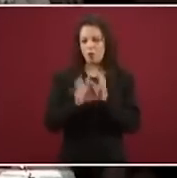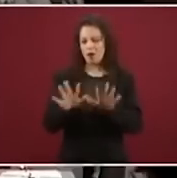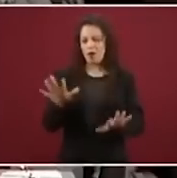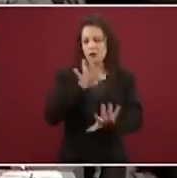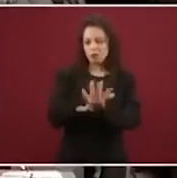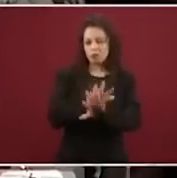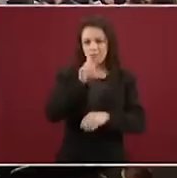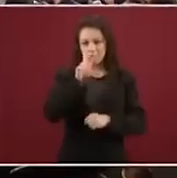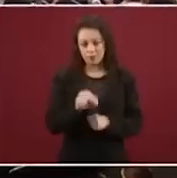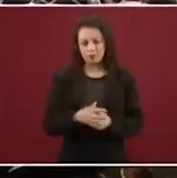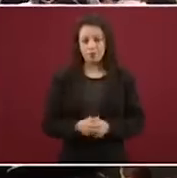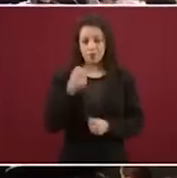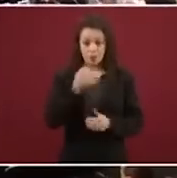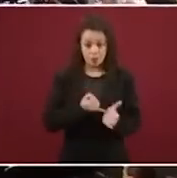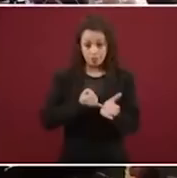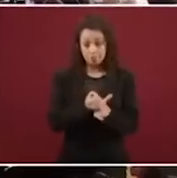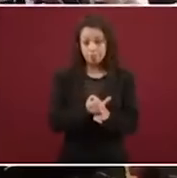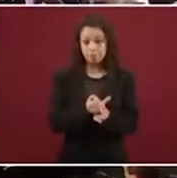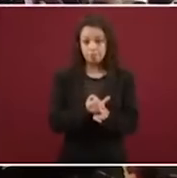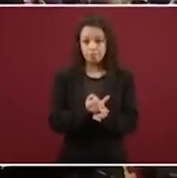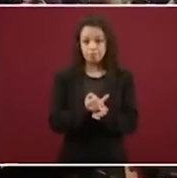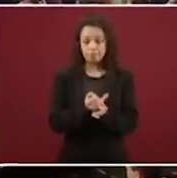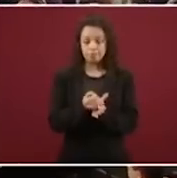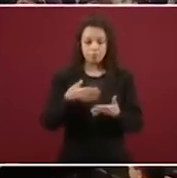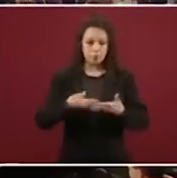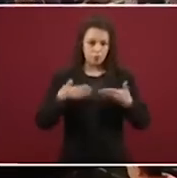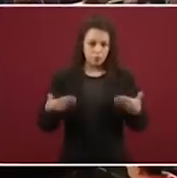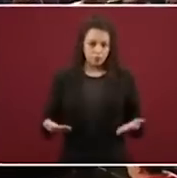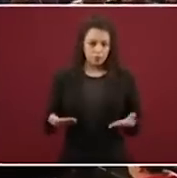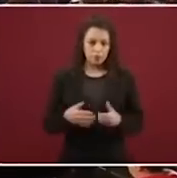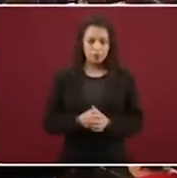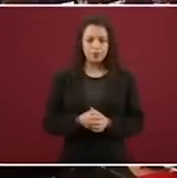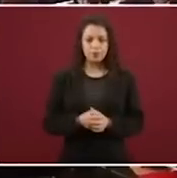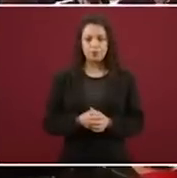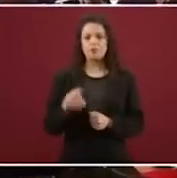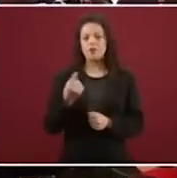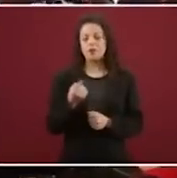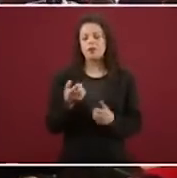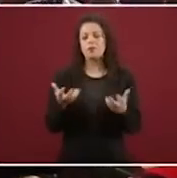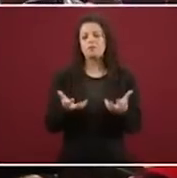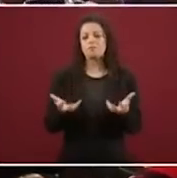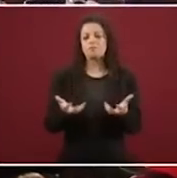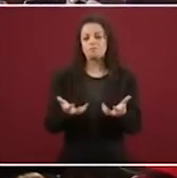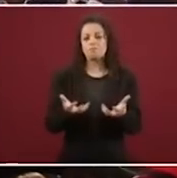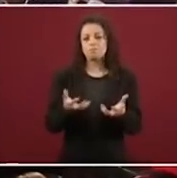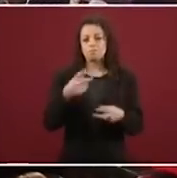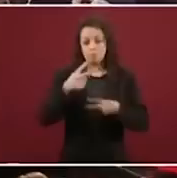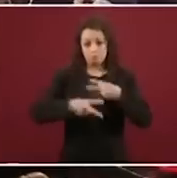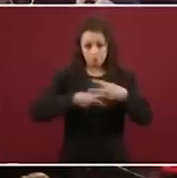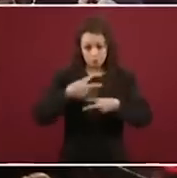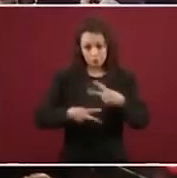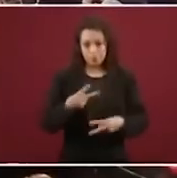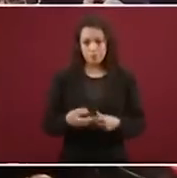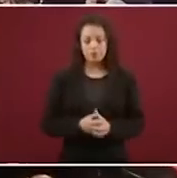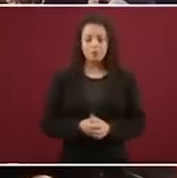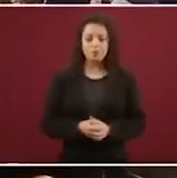decisión sobre esto que vamos a llevar a la práctica.